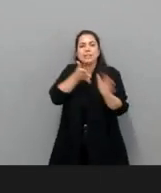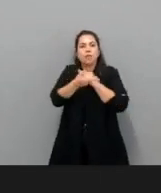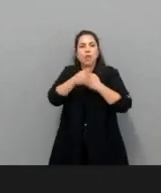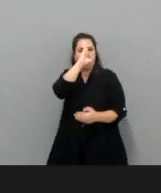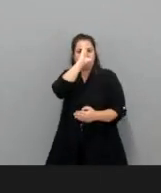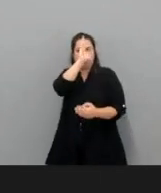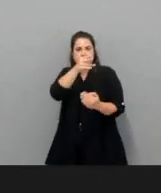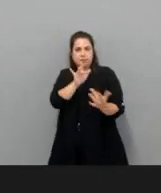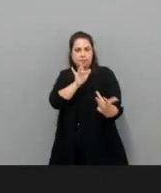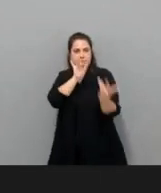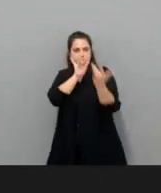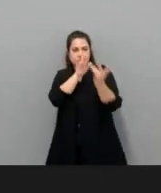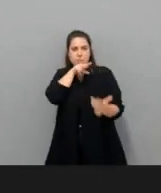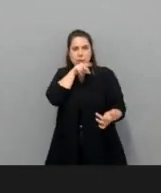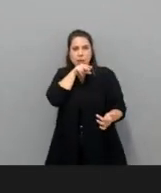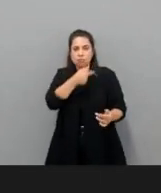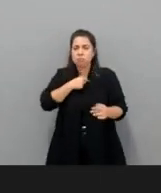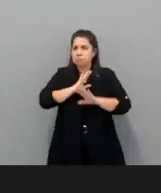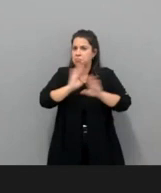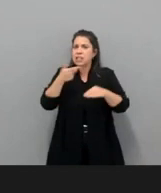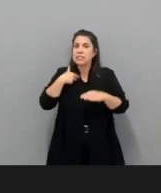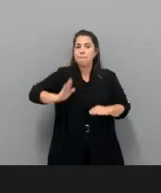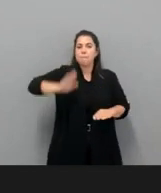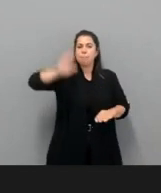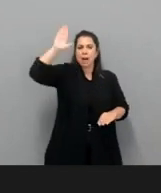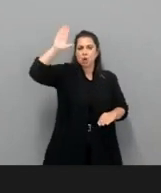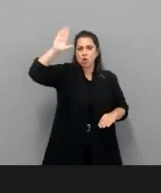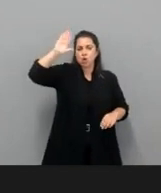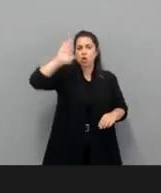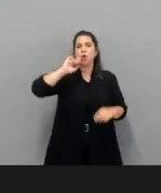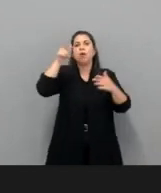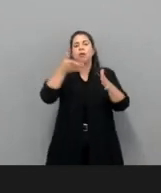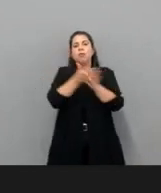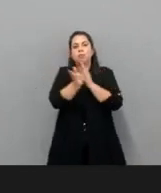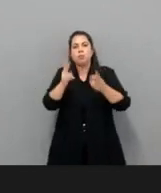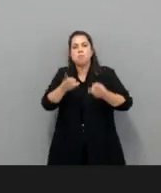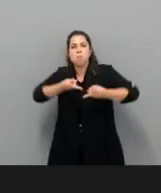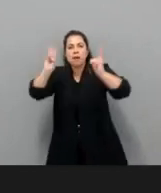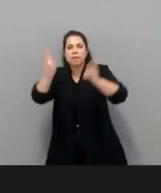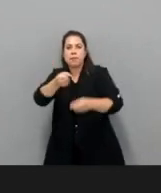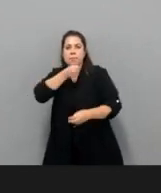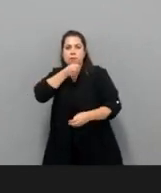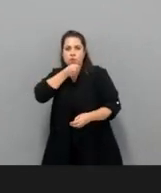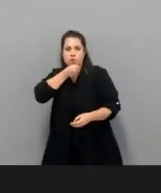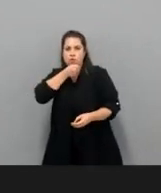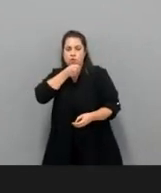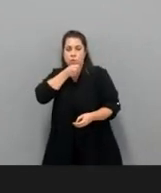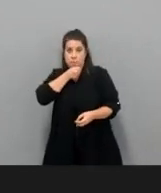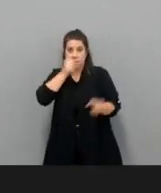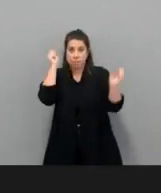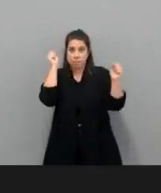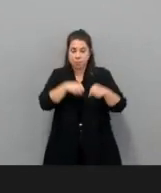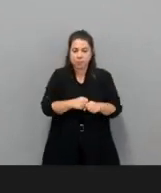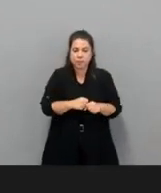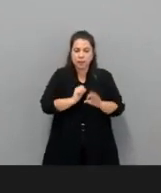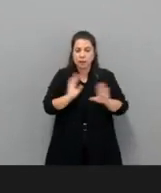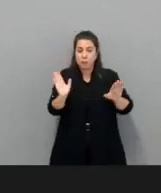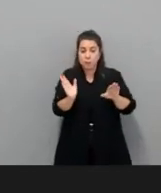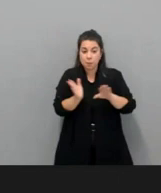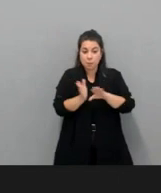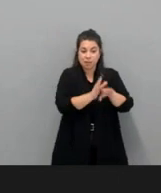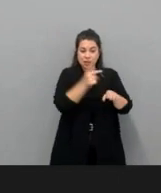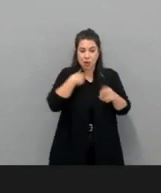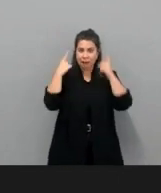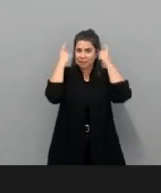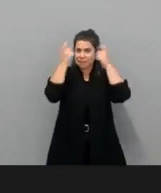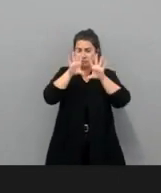nosotras, simplemente levantad la mano y se os habilitará el micrófono. Dicho esto, que he intentado resumir